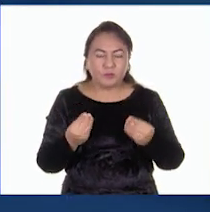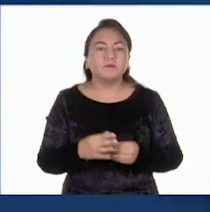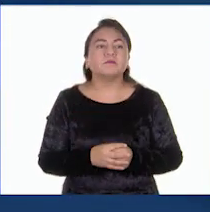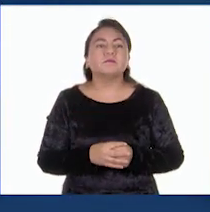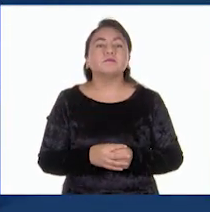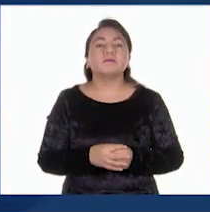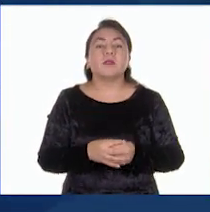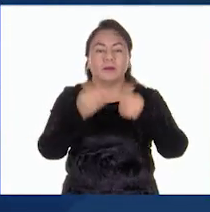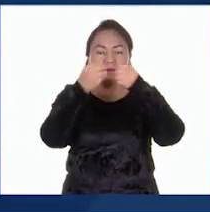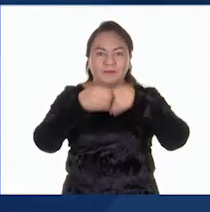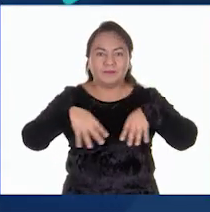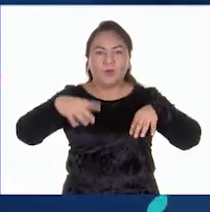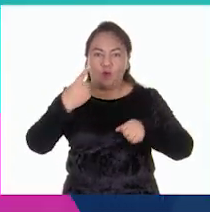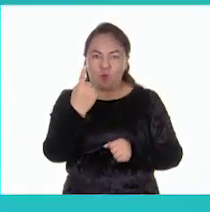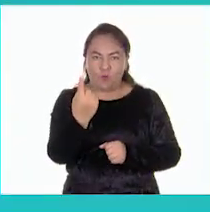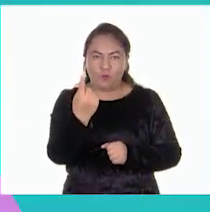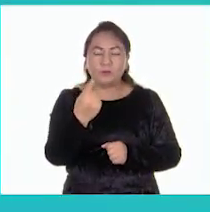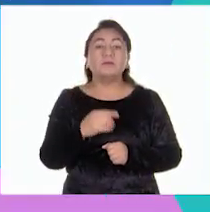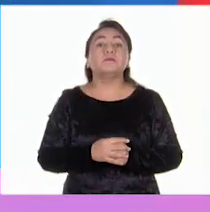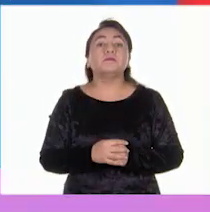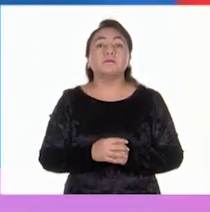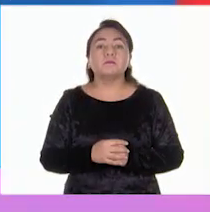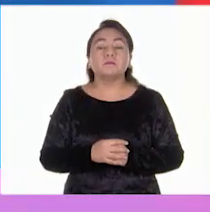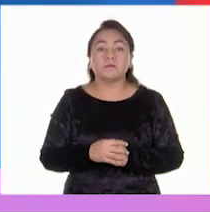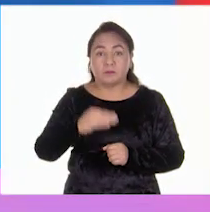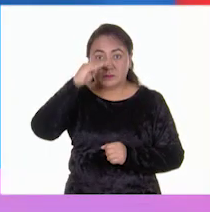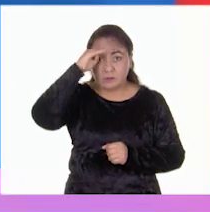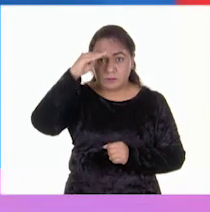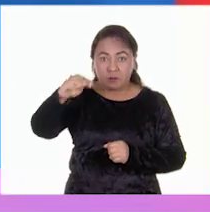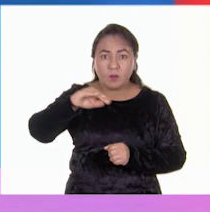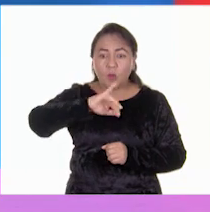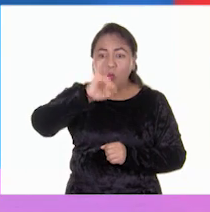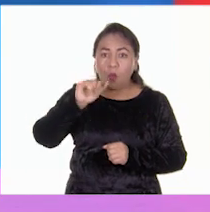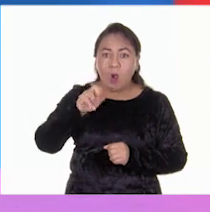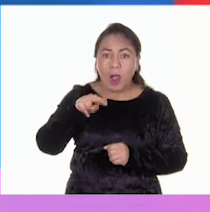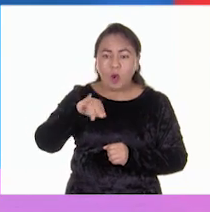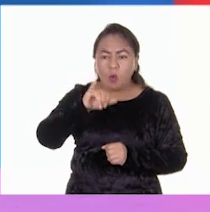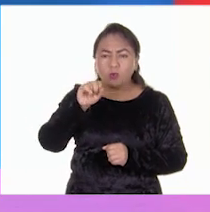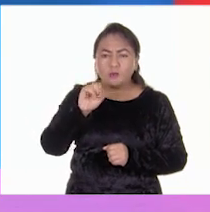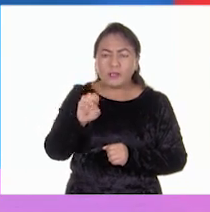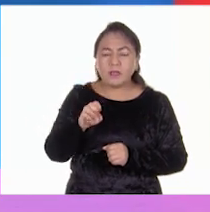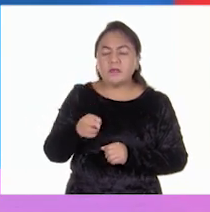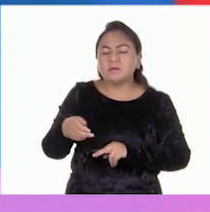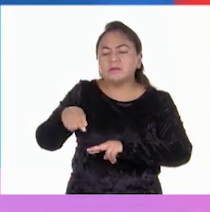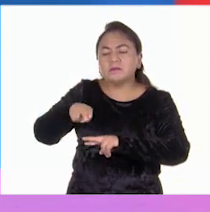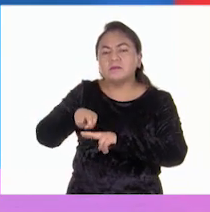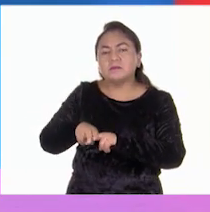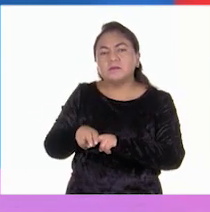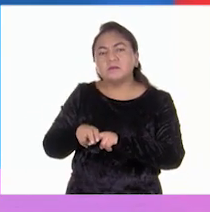Escena 1. El señor Juan José se encuentra sentado en la mesa del comedor de su